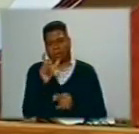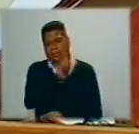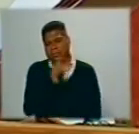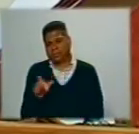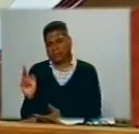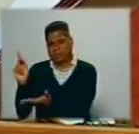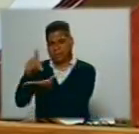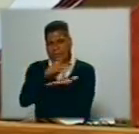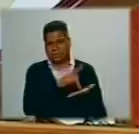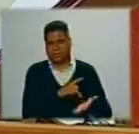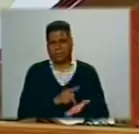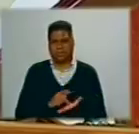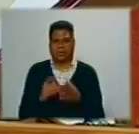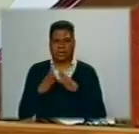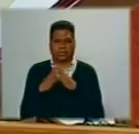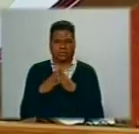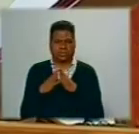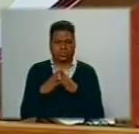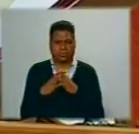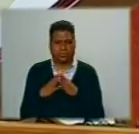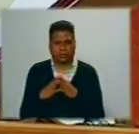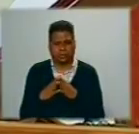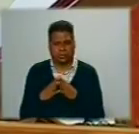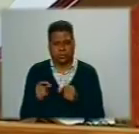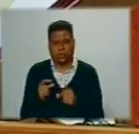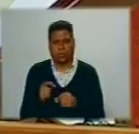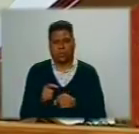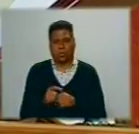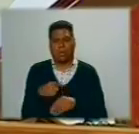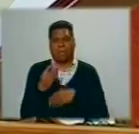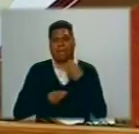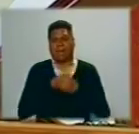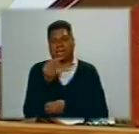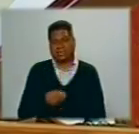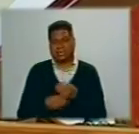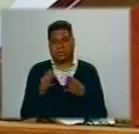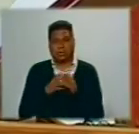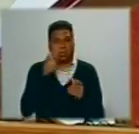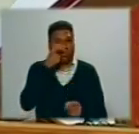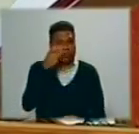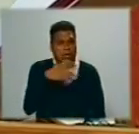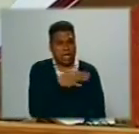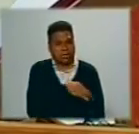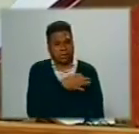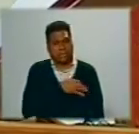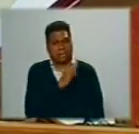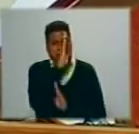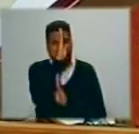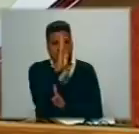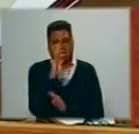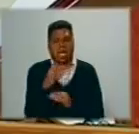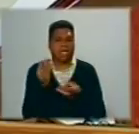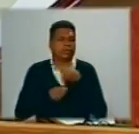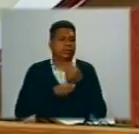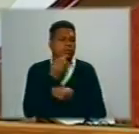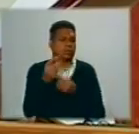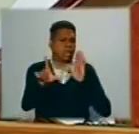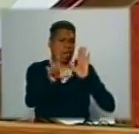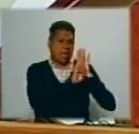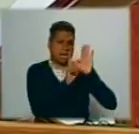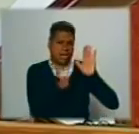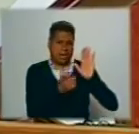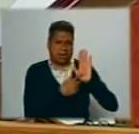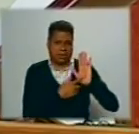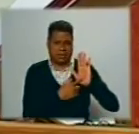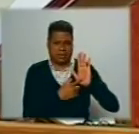forma protagónica y en coordinación con los órganos y entes del Estado para ejercer la Contraloría Social dirigidas al cumplimiento de la presente ley